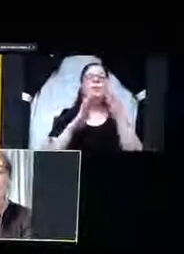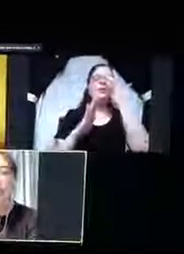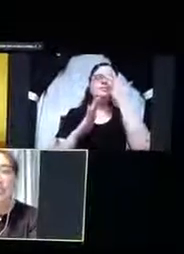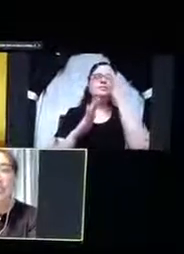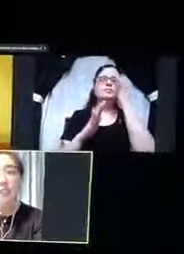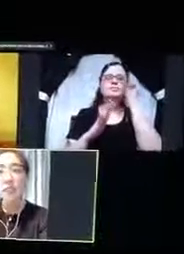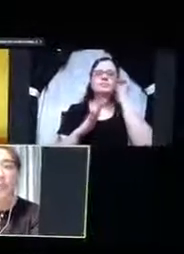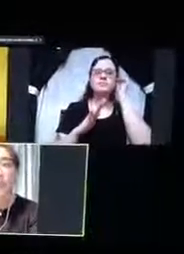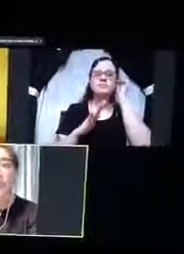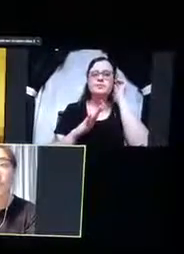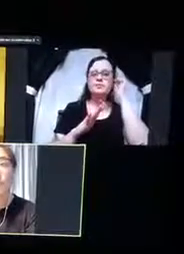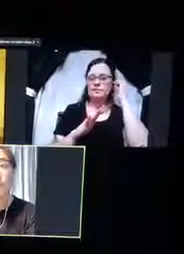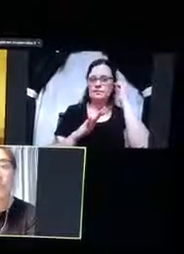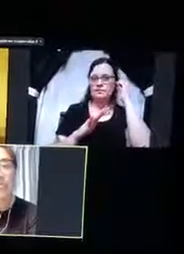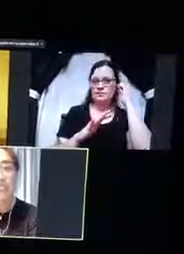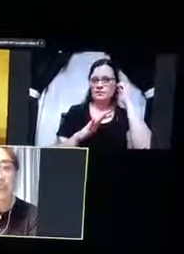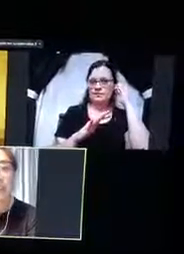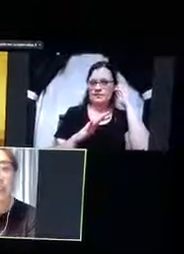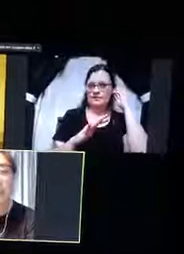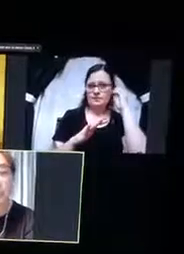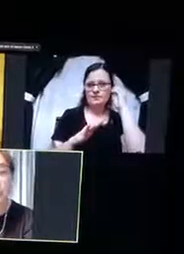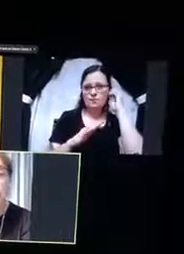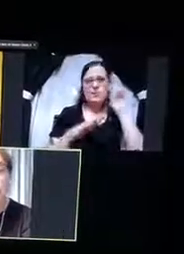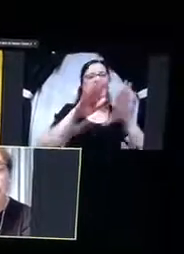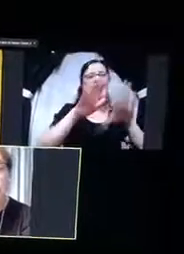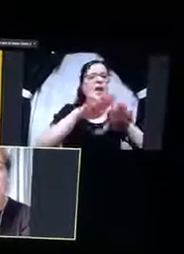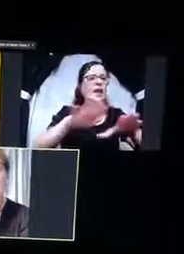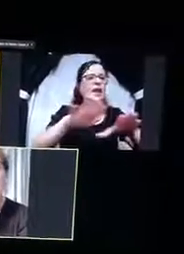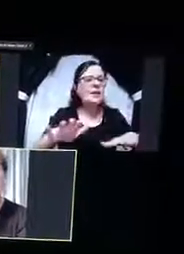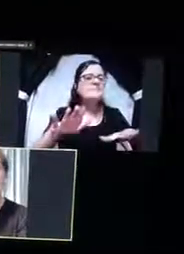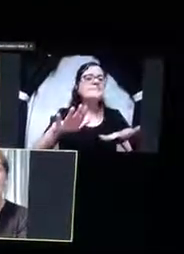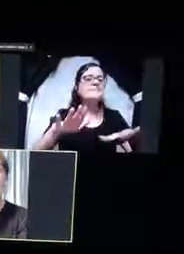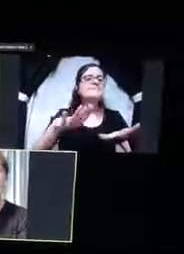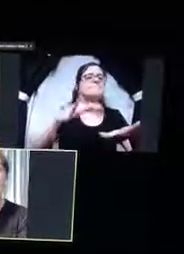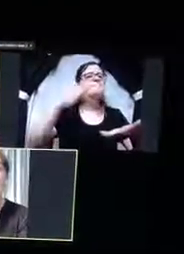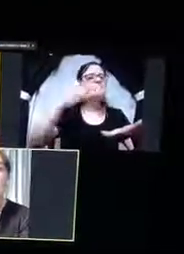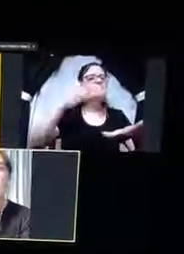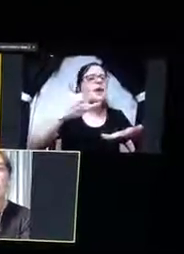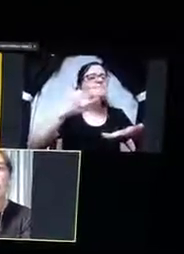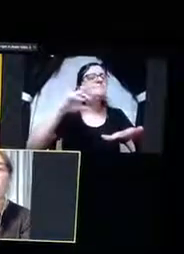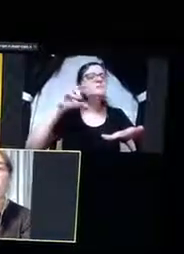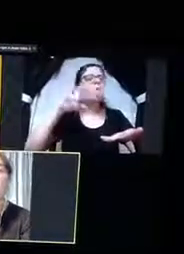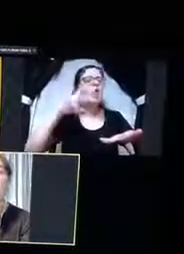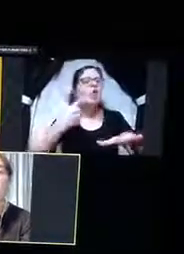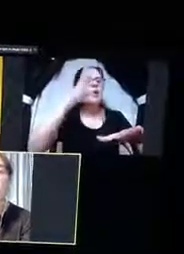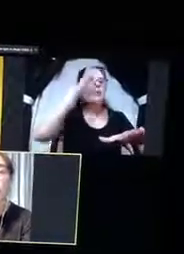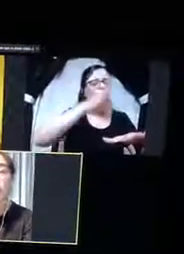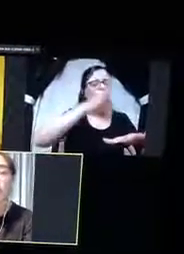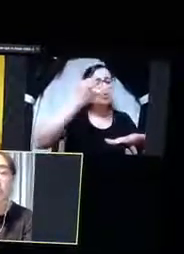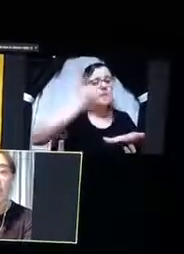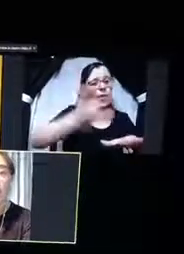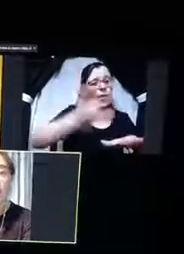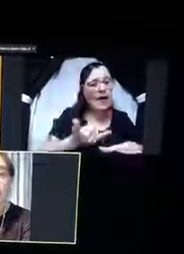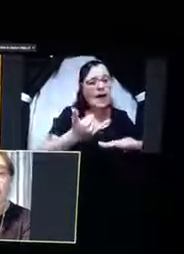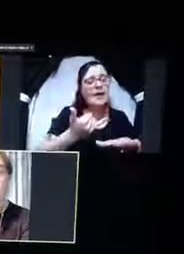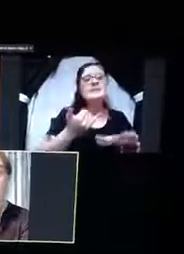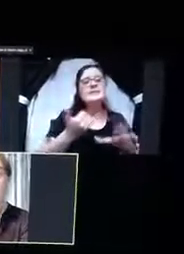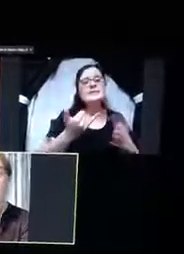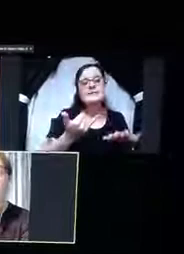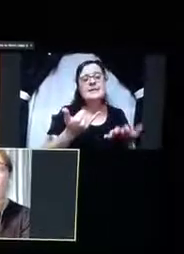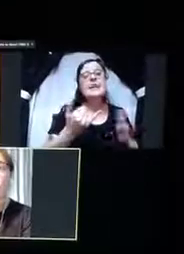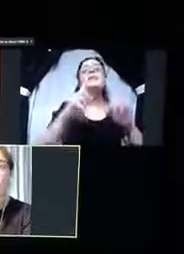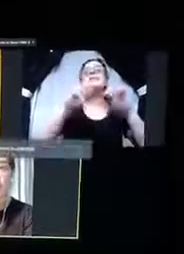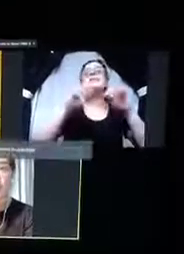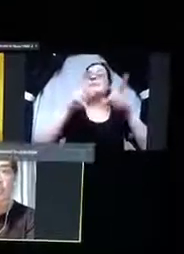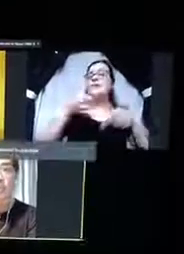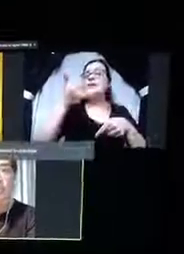pacientes que tienen un déficit auditivo y sabemos que tienen un déficit sensorial ahí.